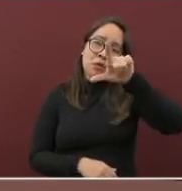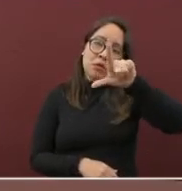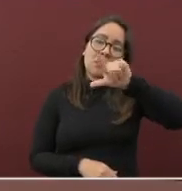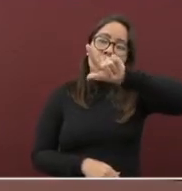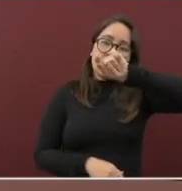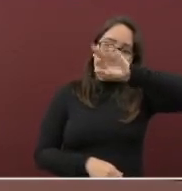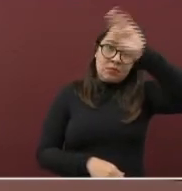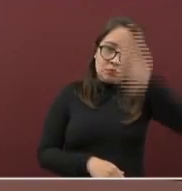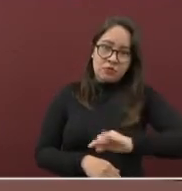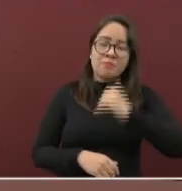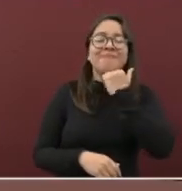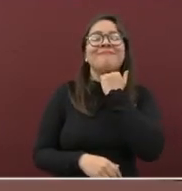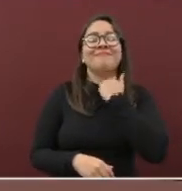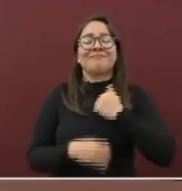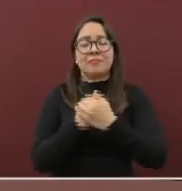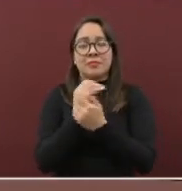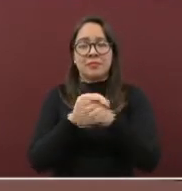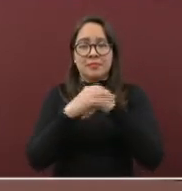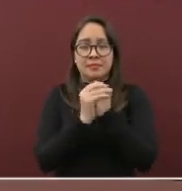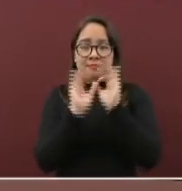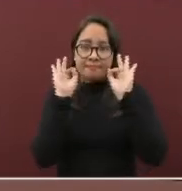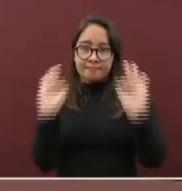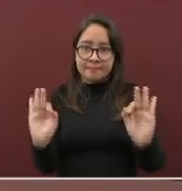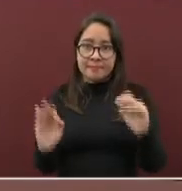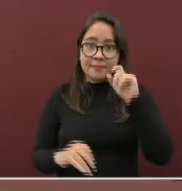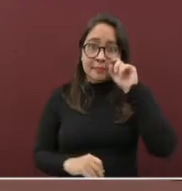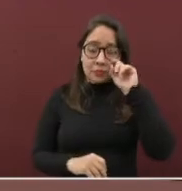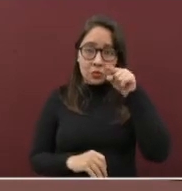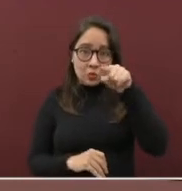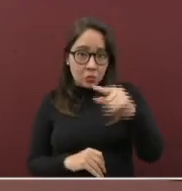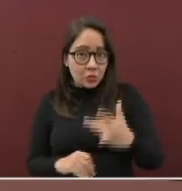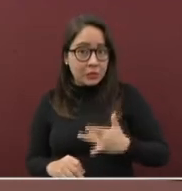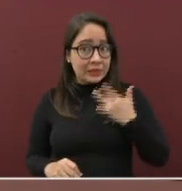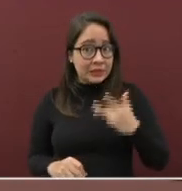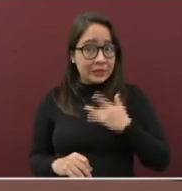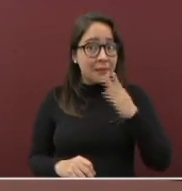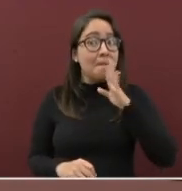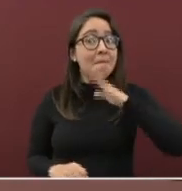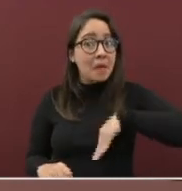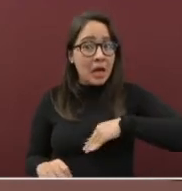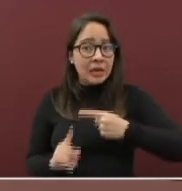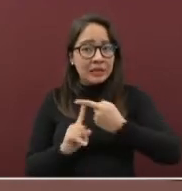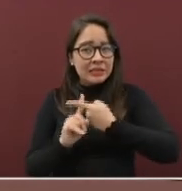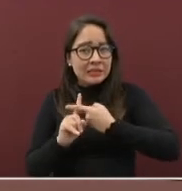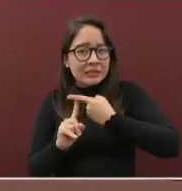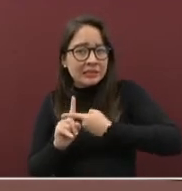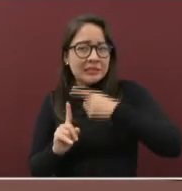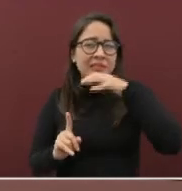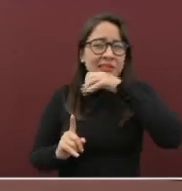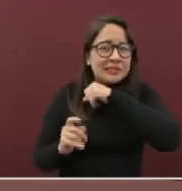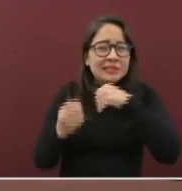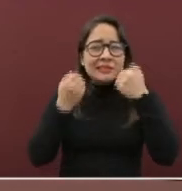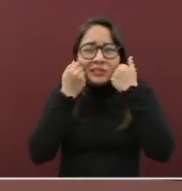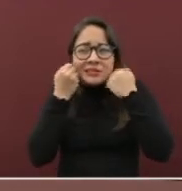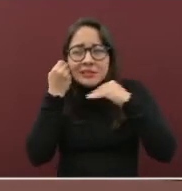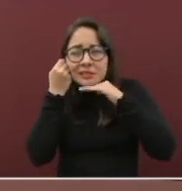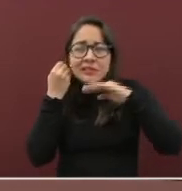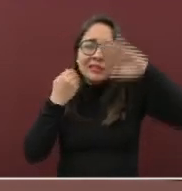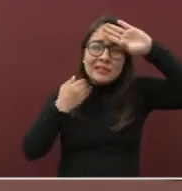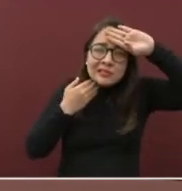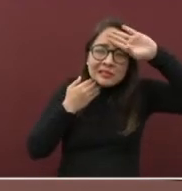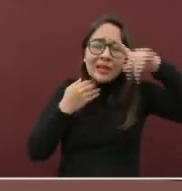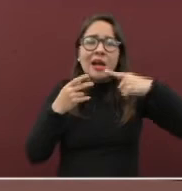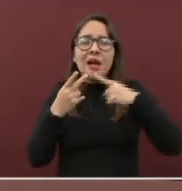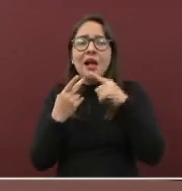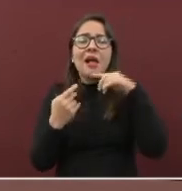con alcohol al 70%. En caso de presentar síntomas como fiebre, dolor de cabeza, de